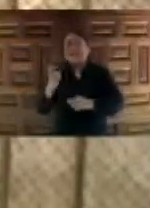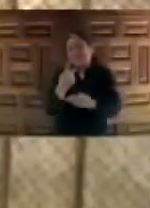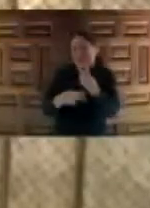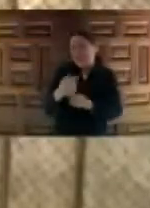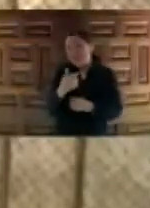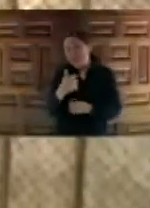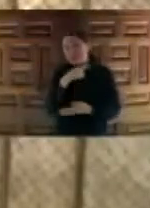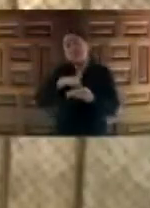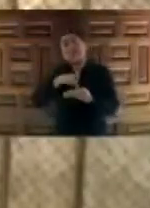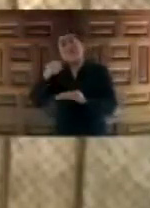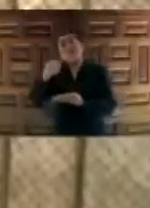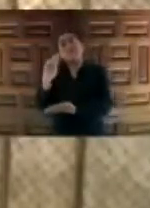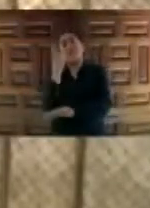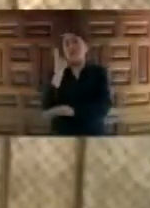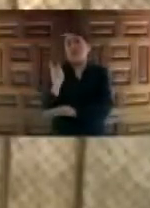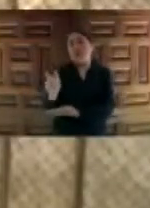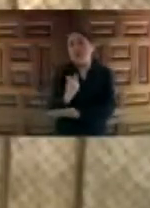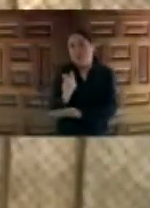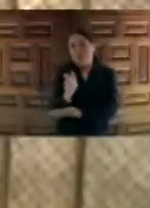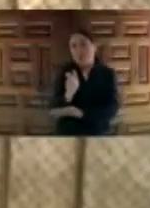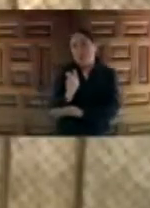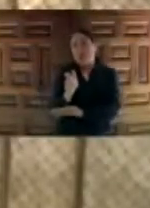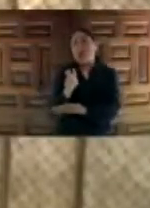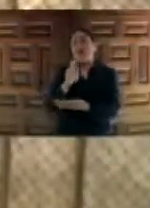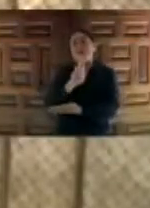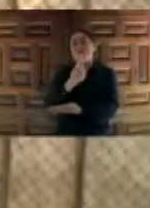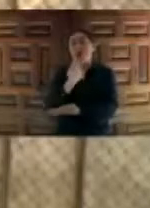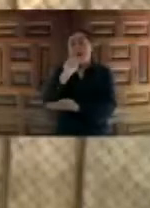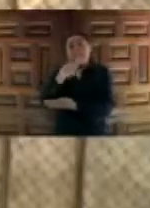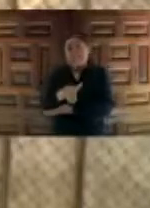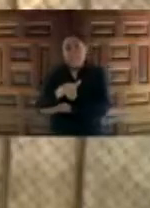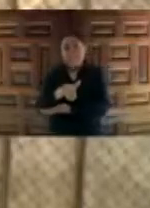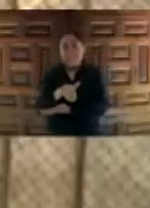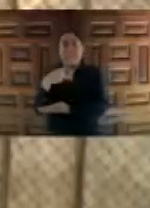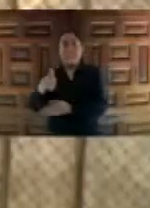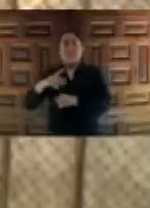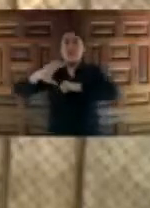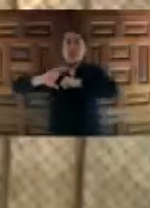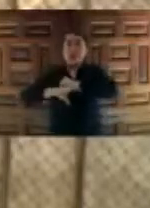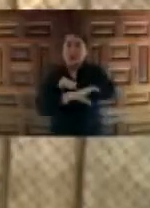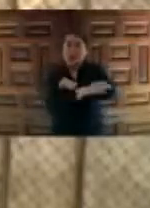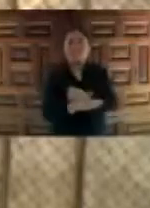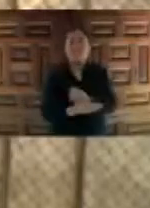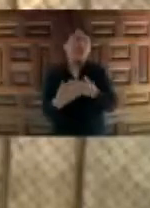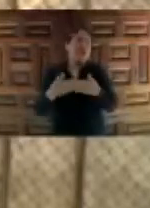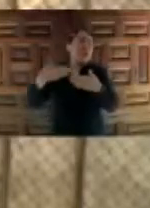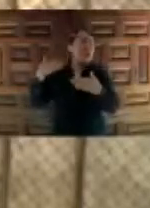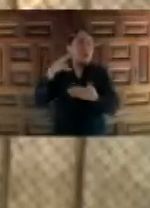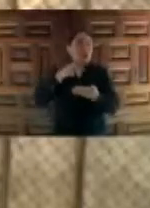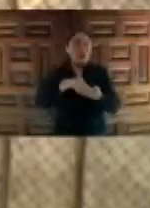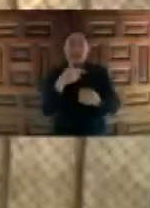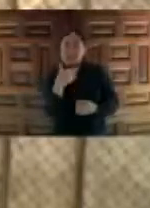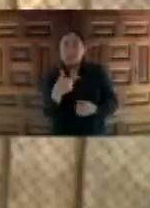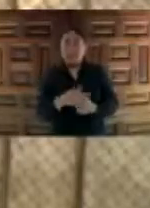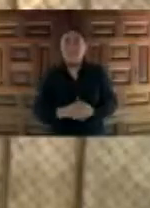de la Unidad de Xochimilco en la Universidad Autónoma Metropolitana de Coajimalpa. Desde